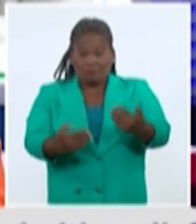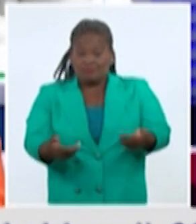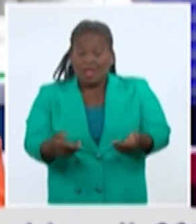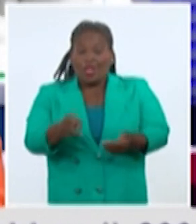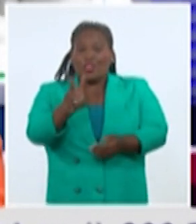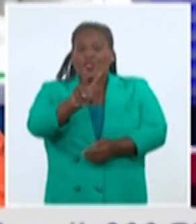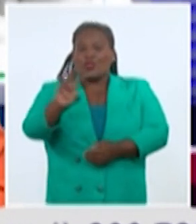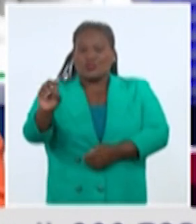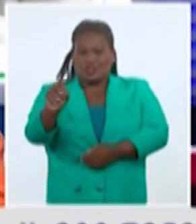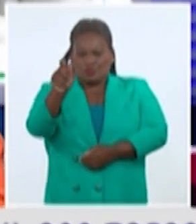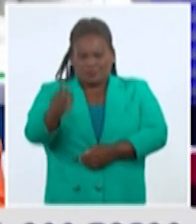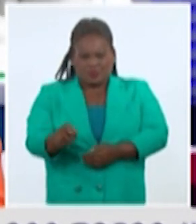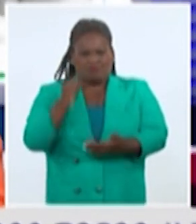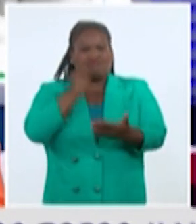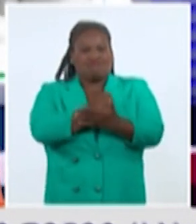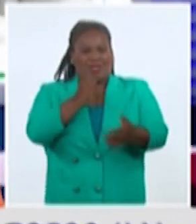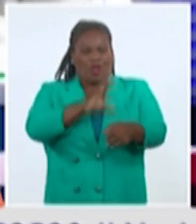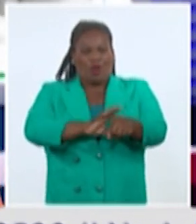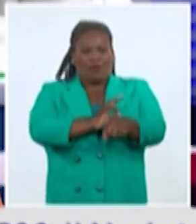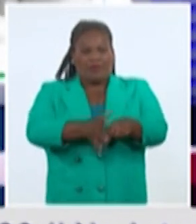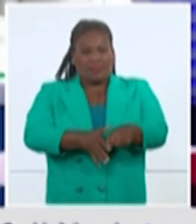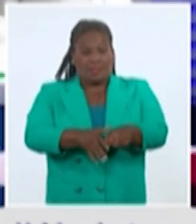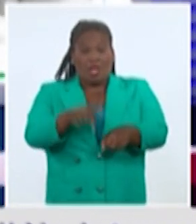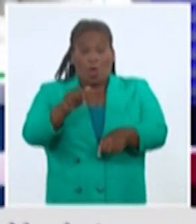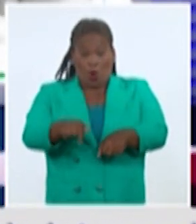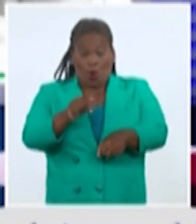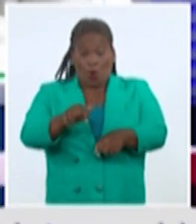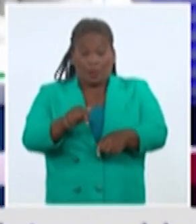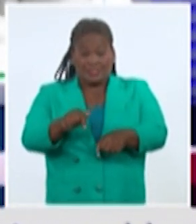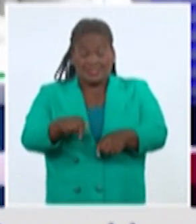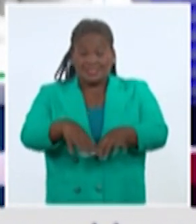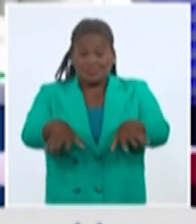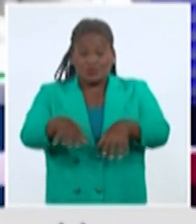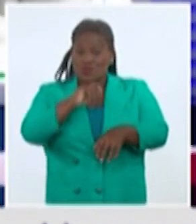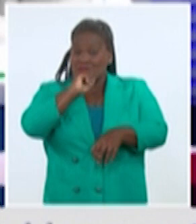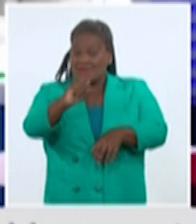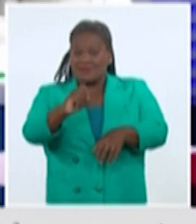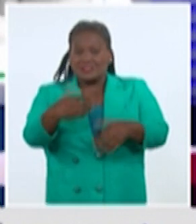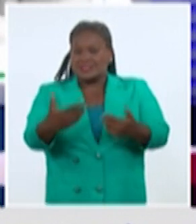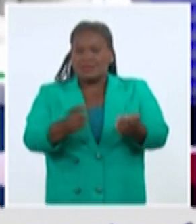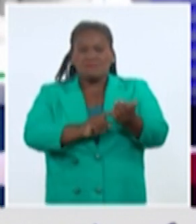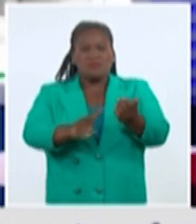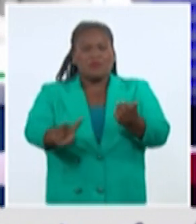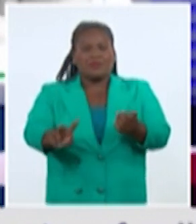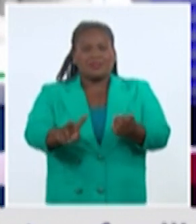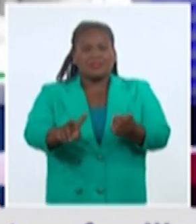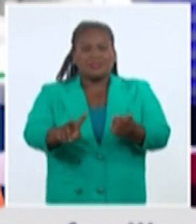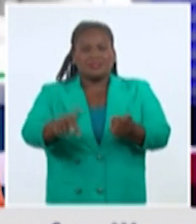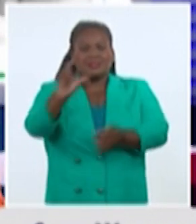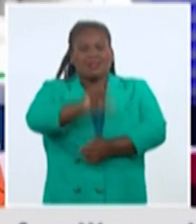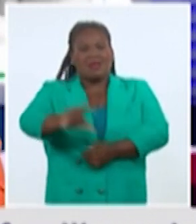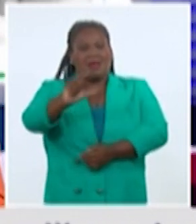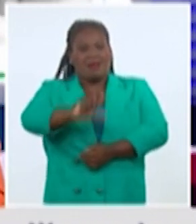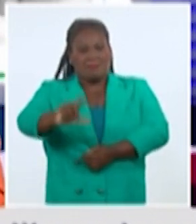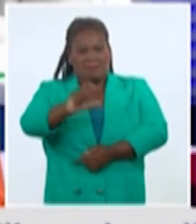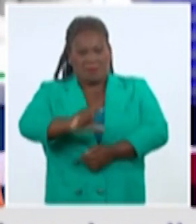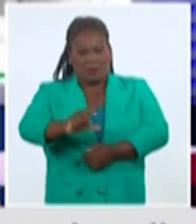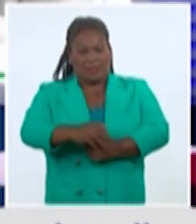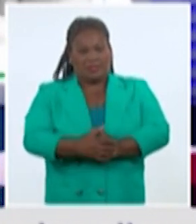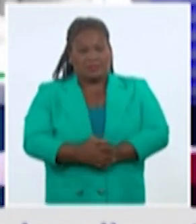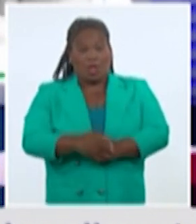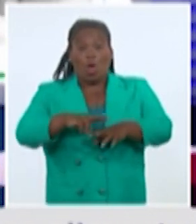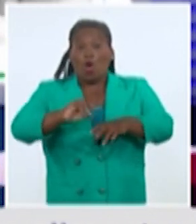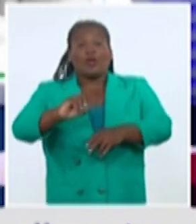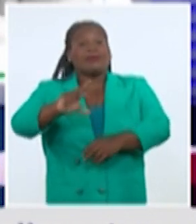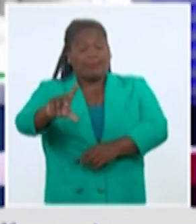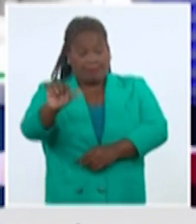casos confirmados. Hoy el escenario epidemiológico más desfavorable lo enfrenta la provincia de Camagüey, también Holguín